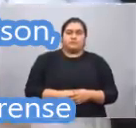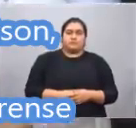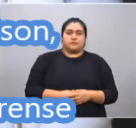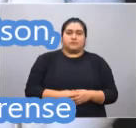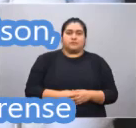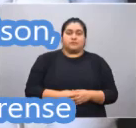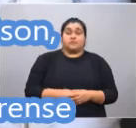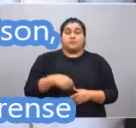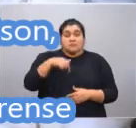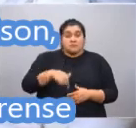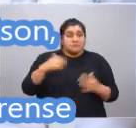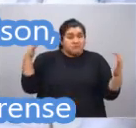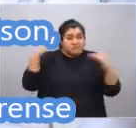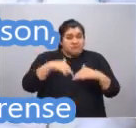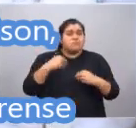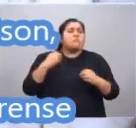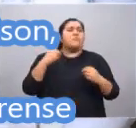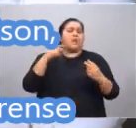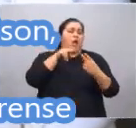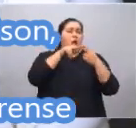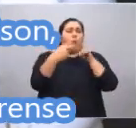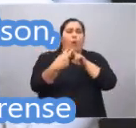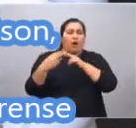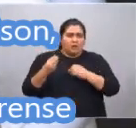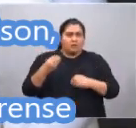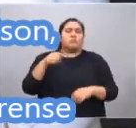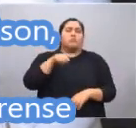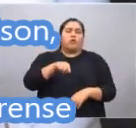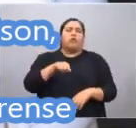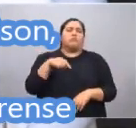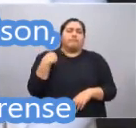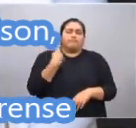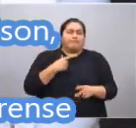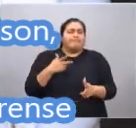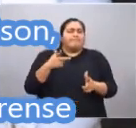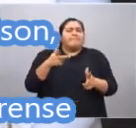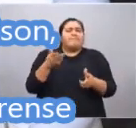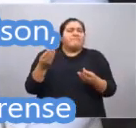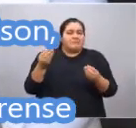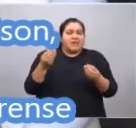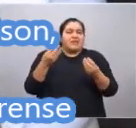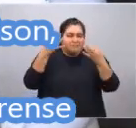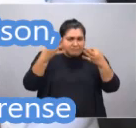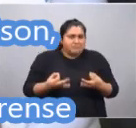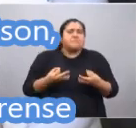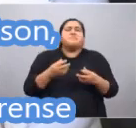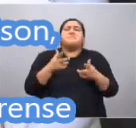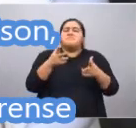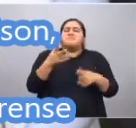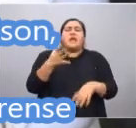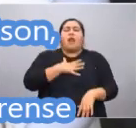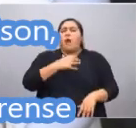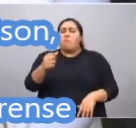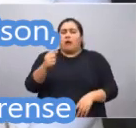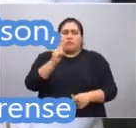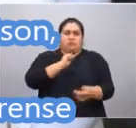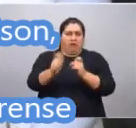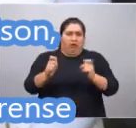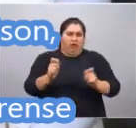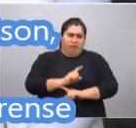El encuentro lo denominamos La Patria No Se Vende,